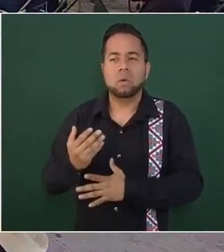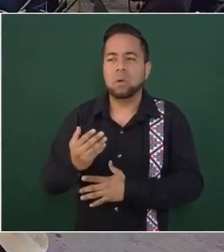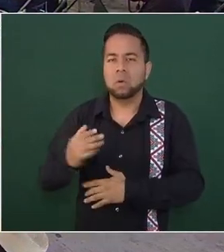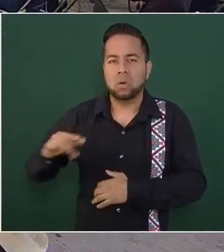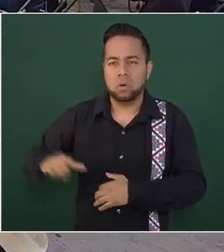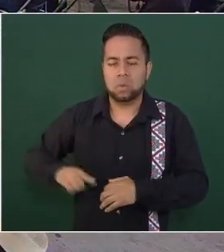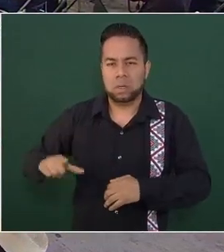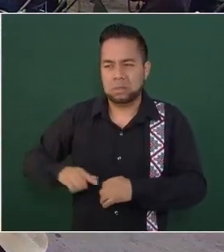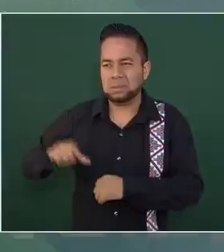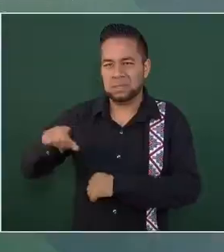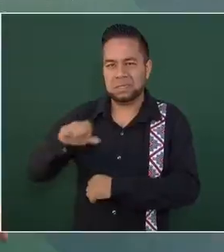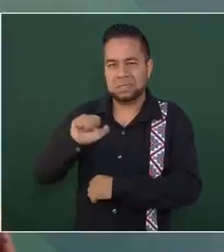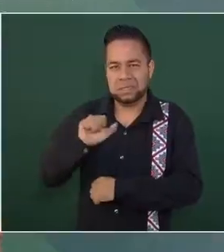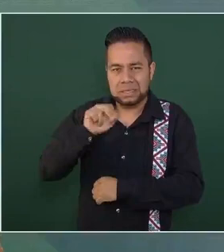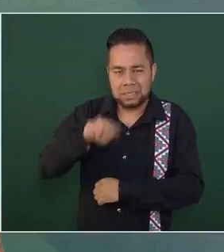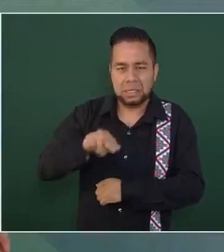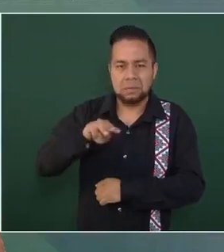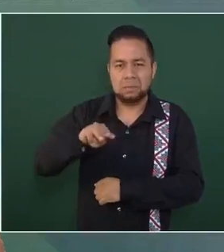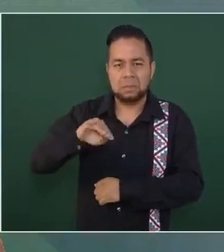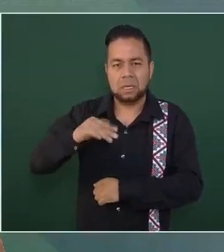el Grande donde